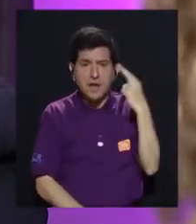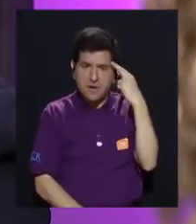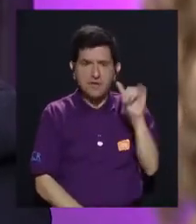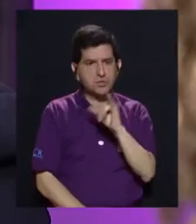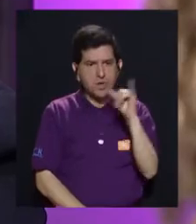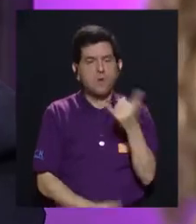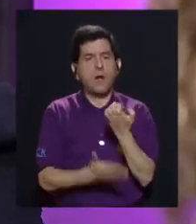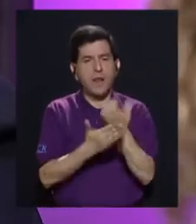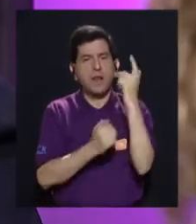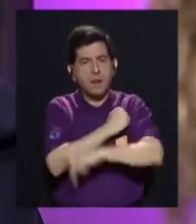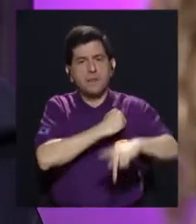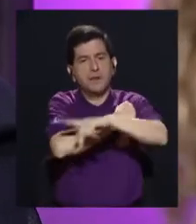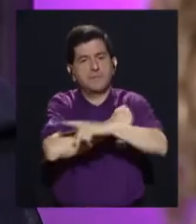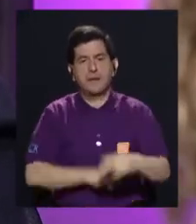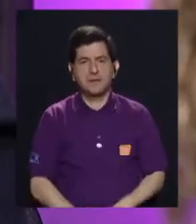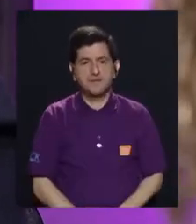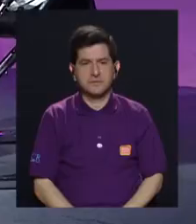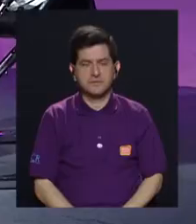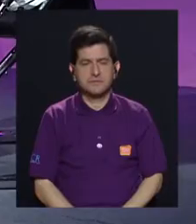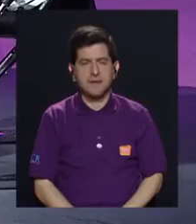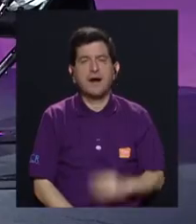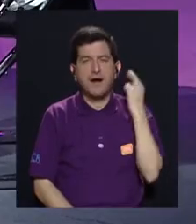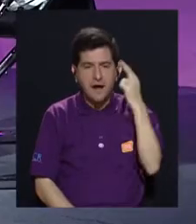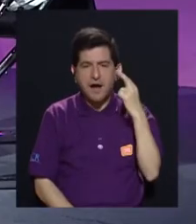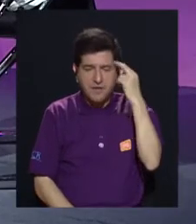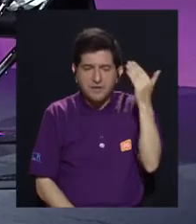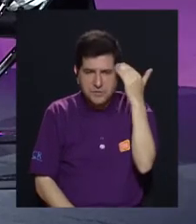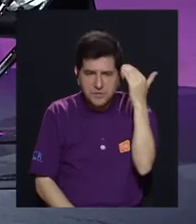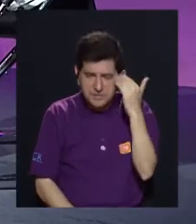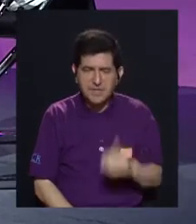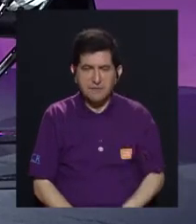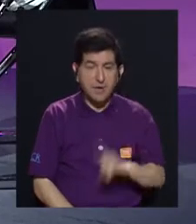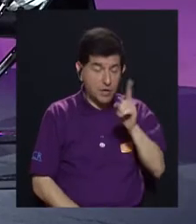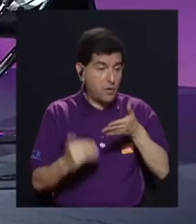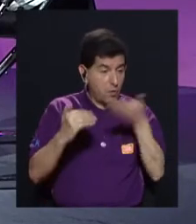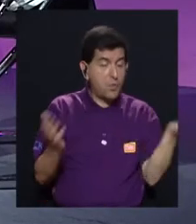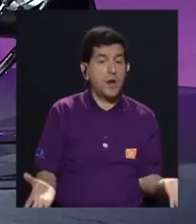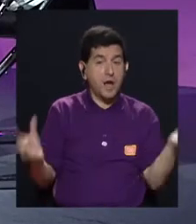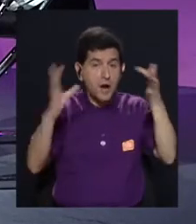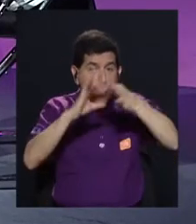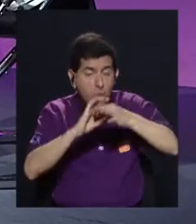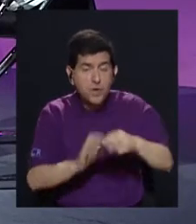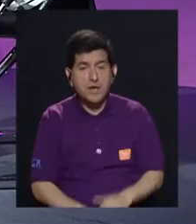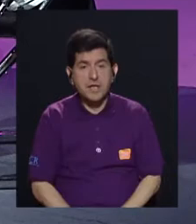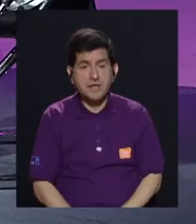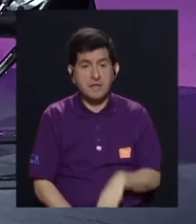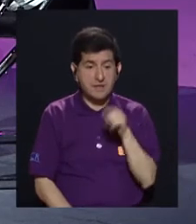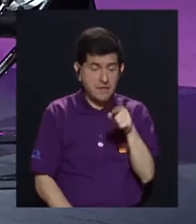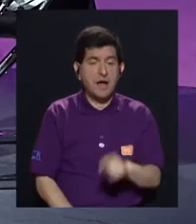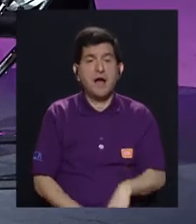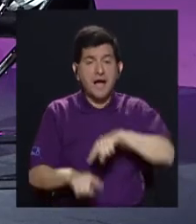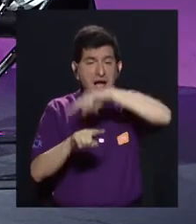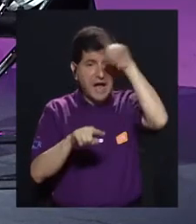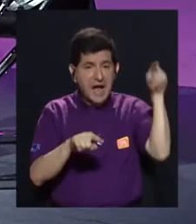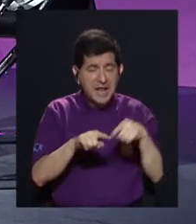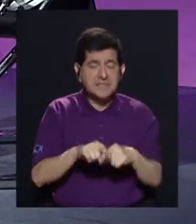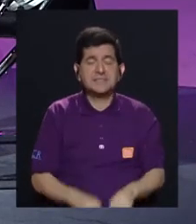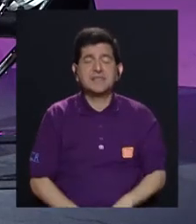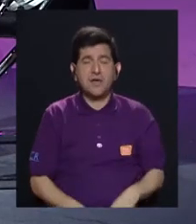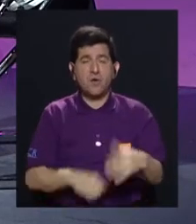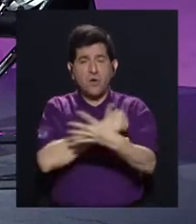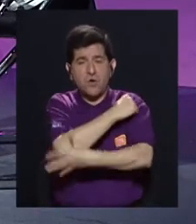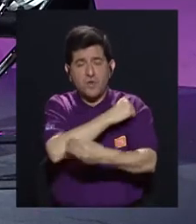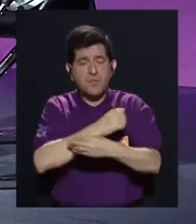en la economía del país no en vano sabemos que uno de los factores que están más asociados a la reproducción de los ciclos de pobreza es